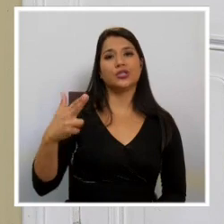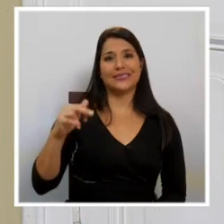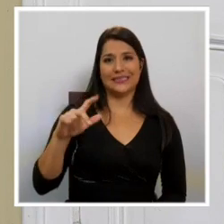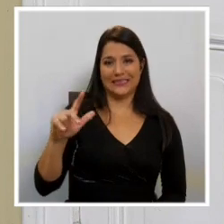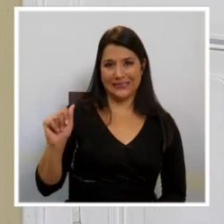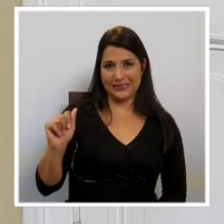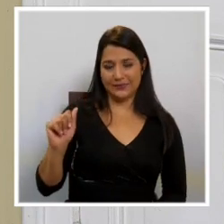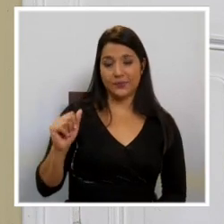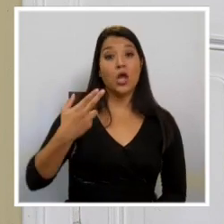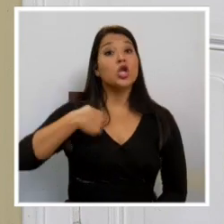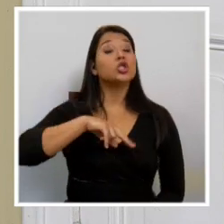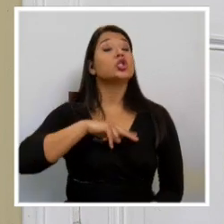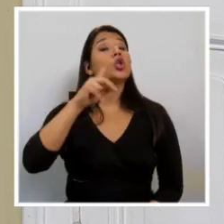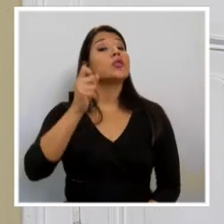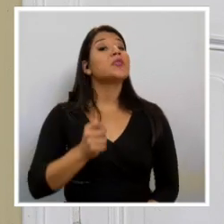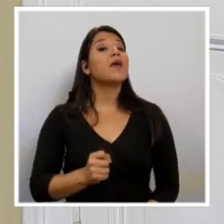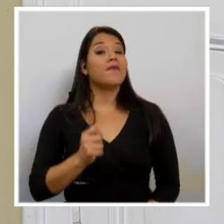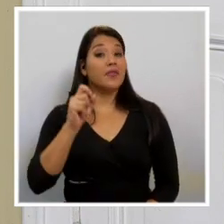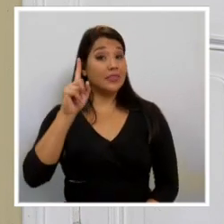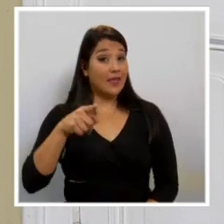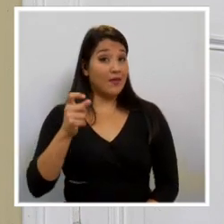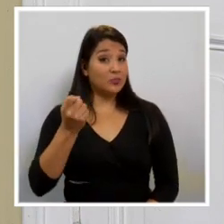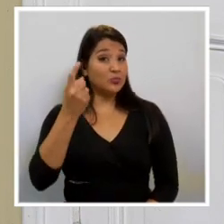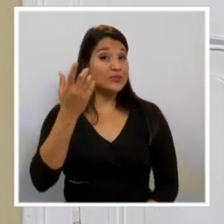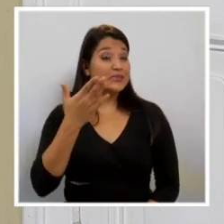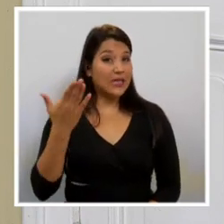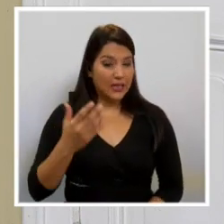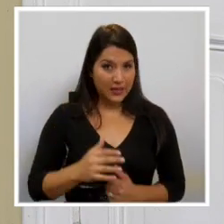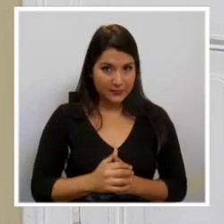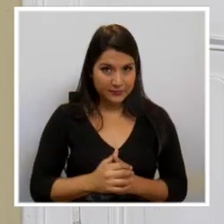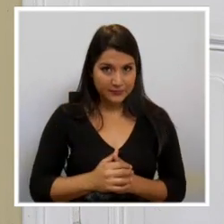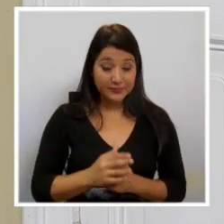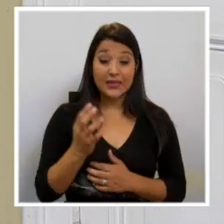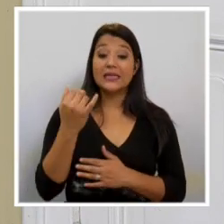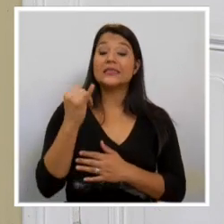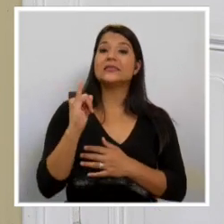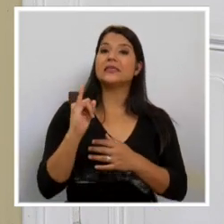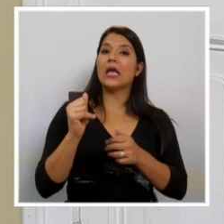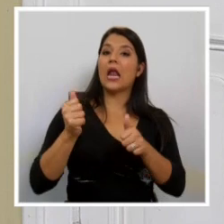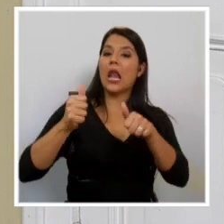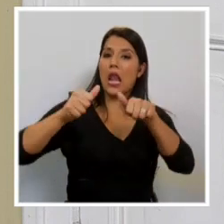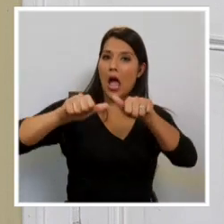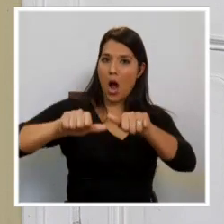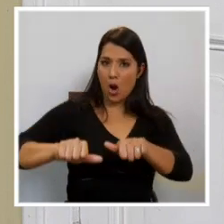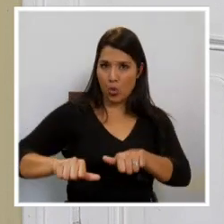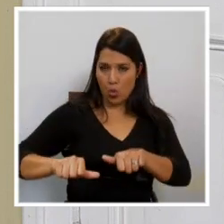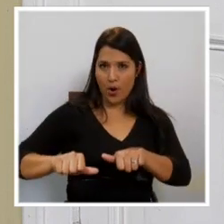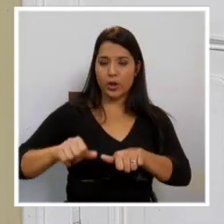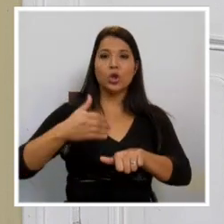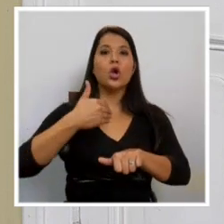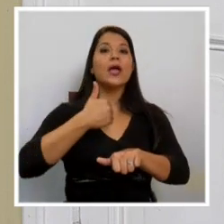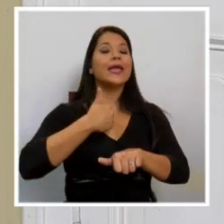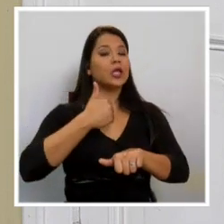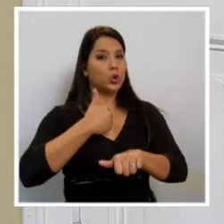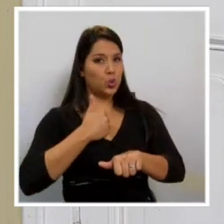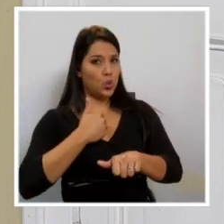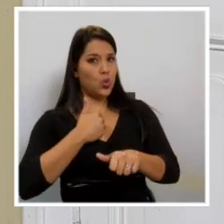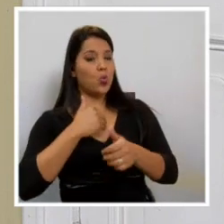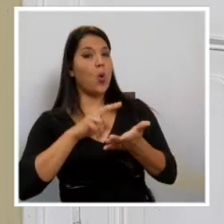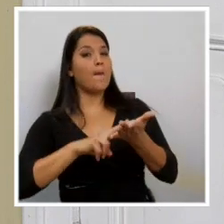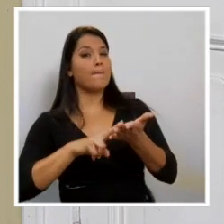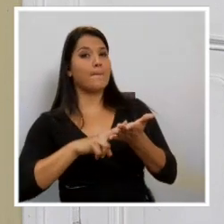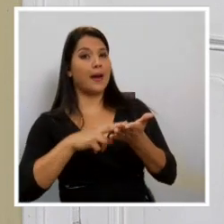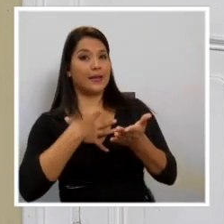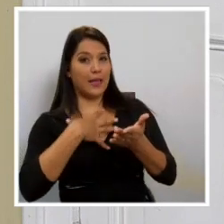Tenemos que tener presente que si la alianza que se dio ahora entre Liberación,